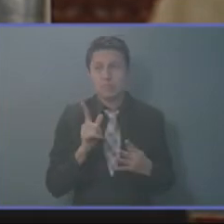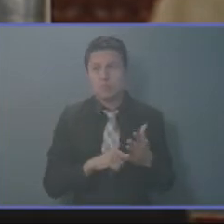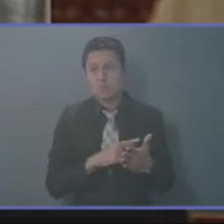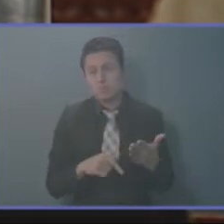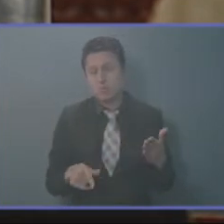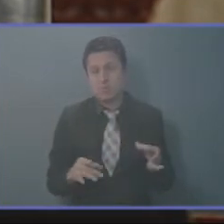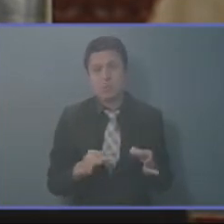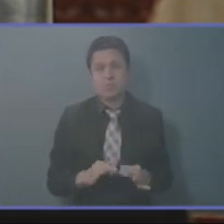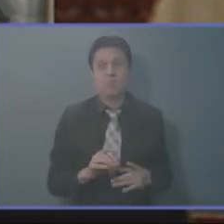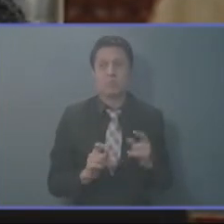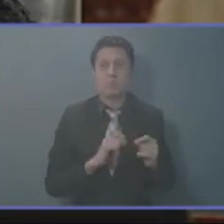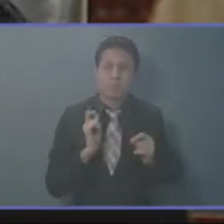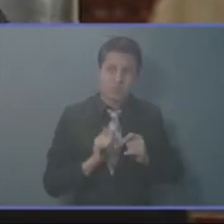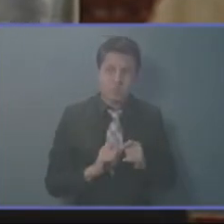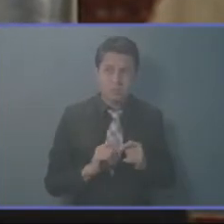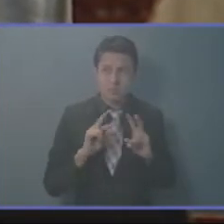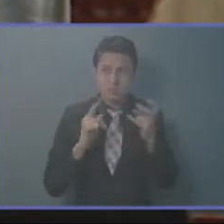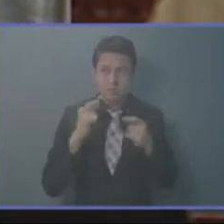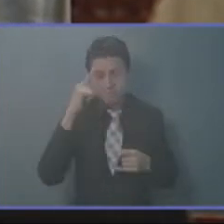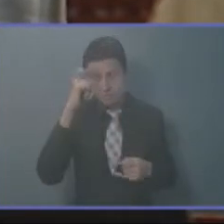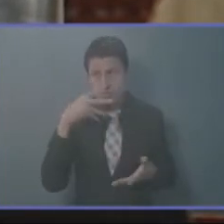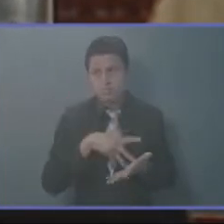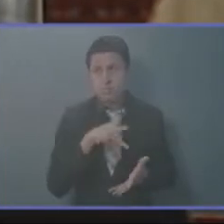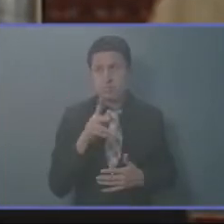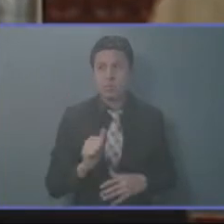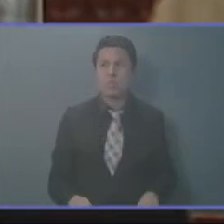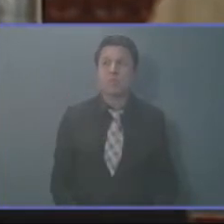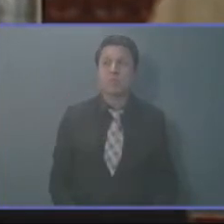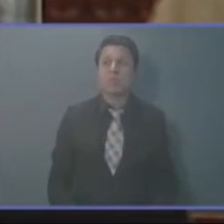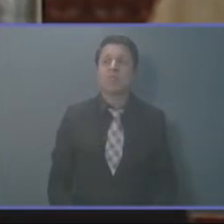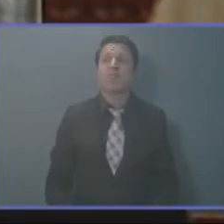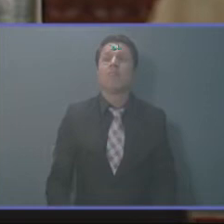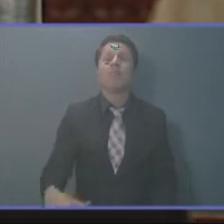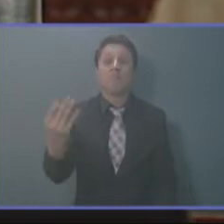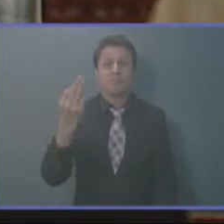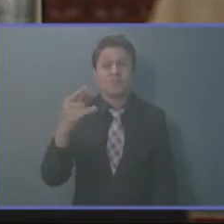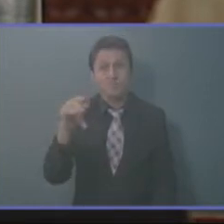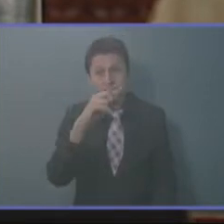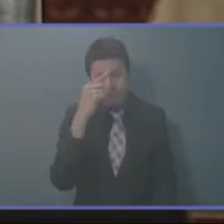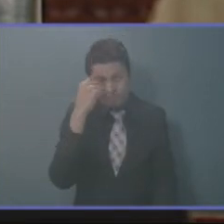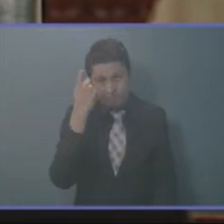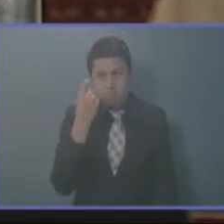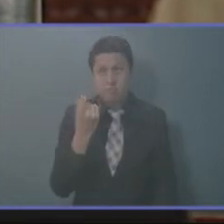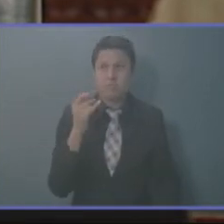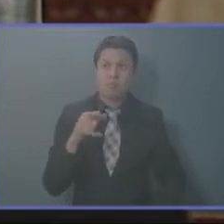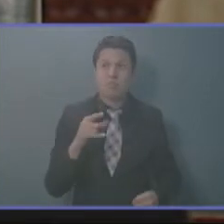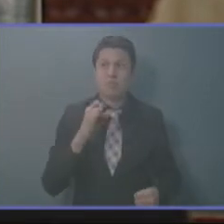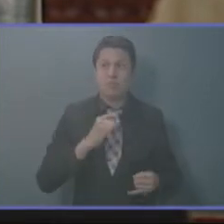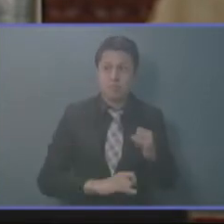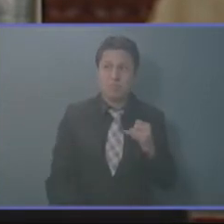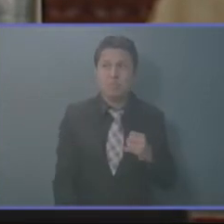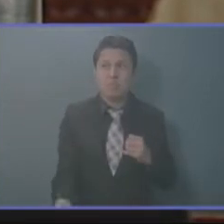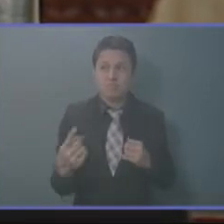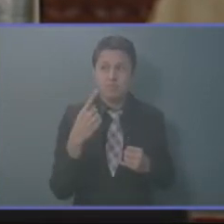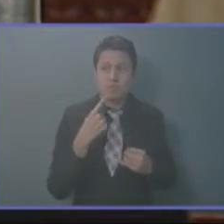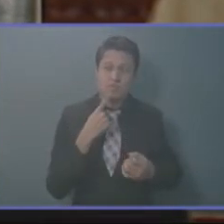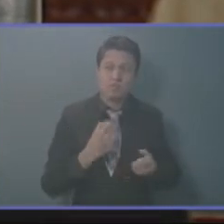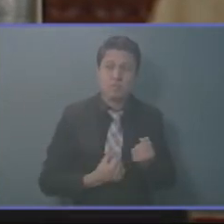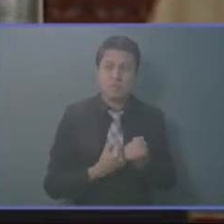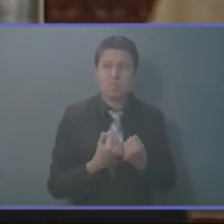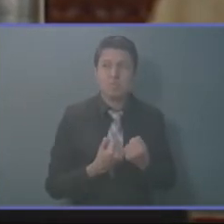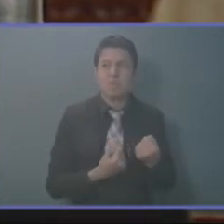en el ejercicio de las funciones públicas. Debe recordarse que este último elemento de colaboración